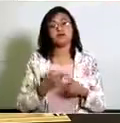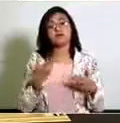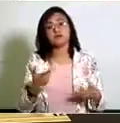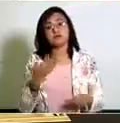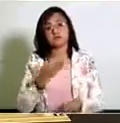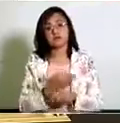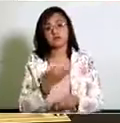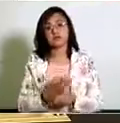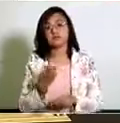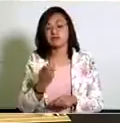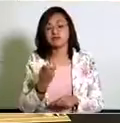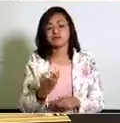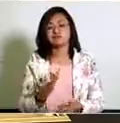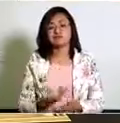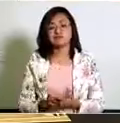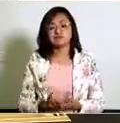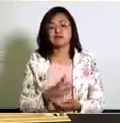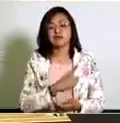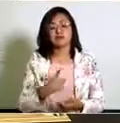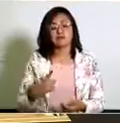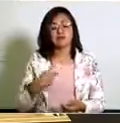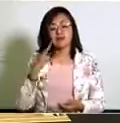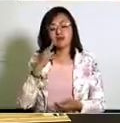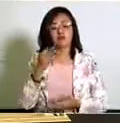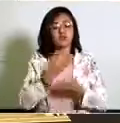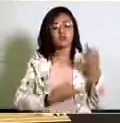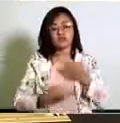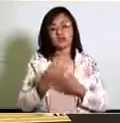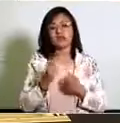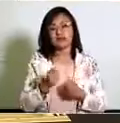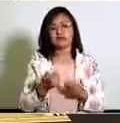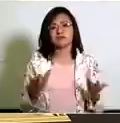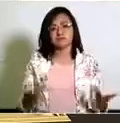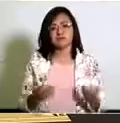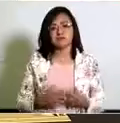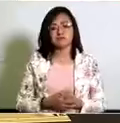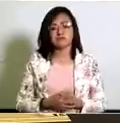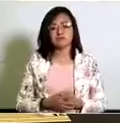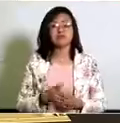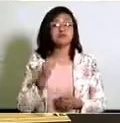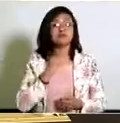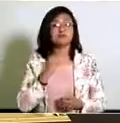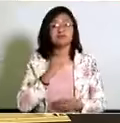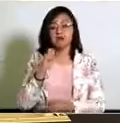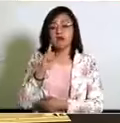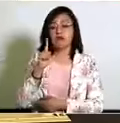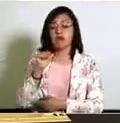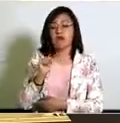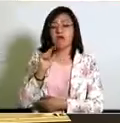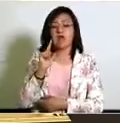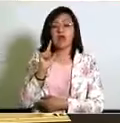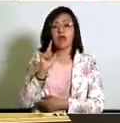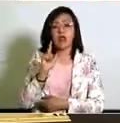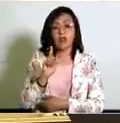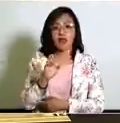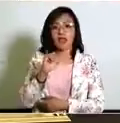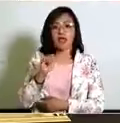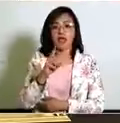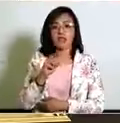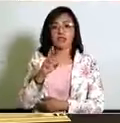de esto creo que evidentemente todos sabemos Quién es el senador Alejandro menta y ahí queda y ahí